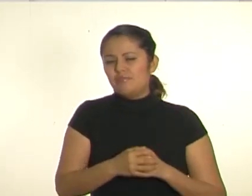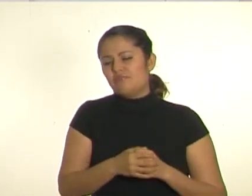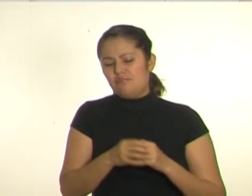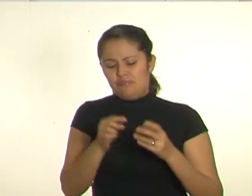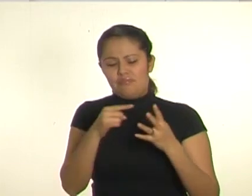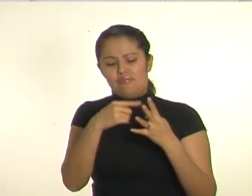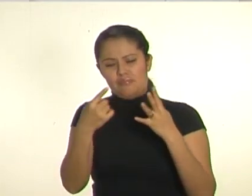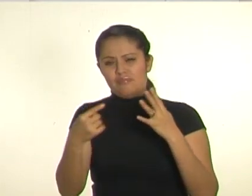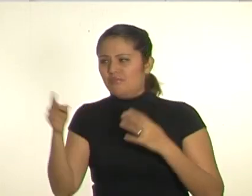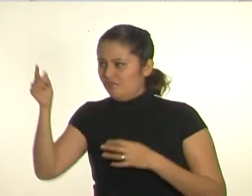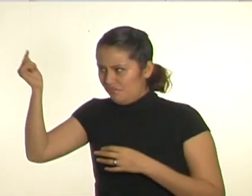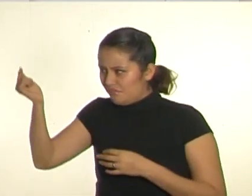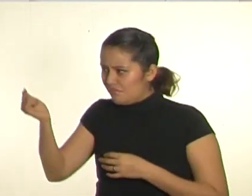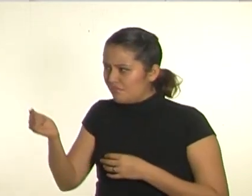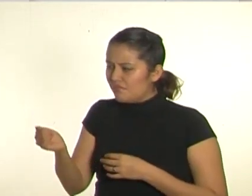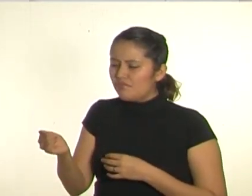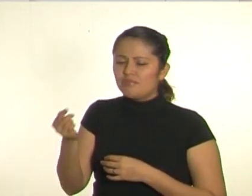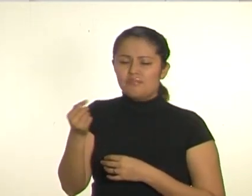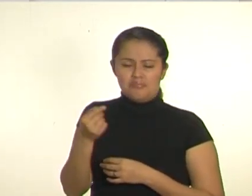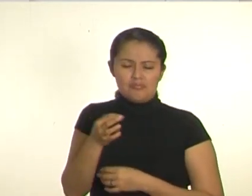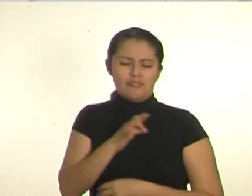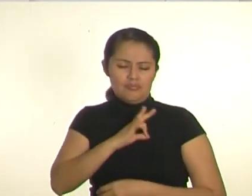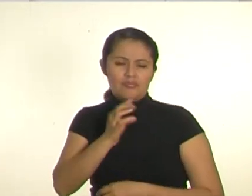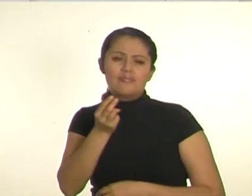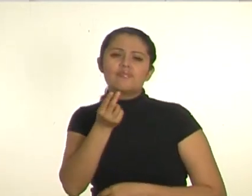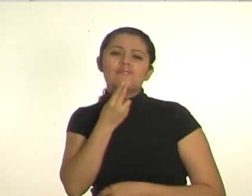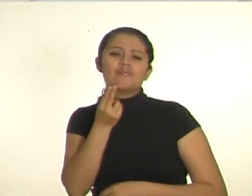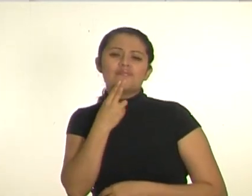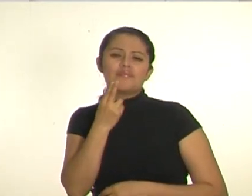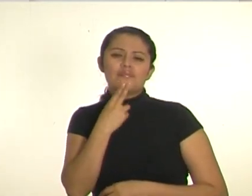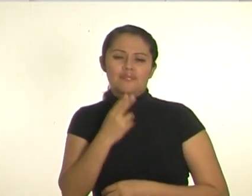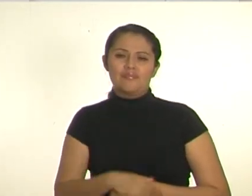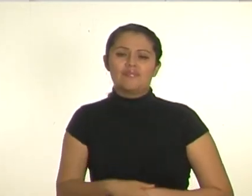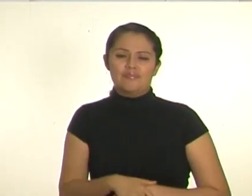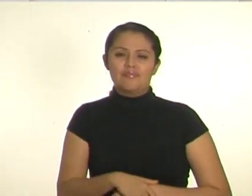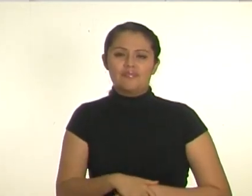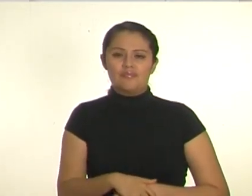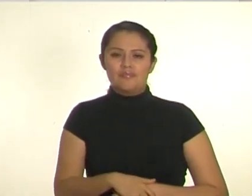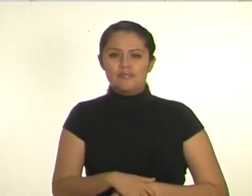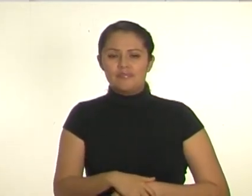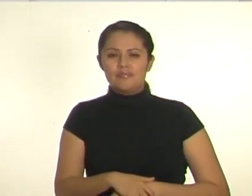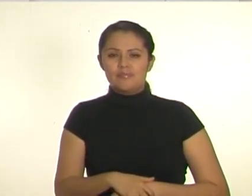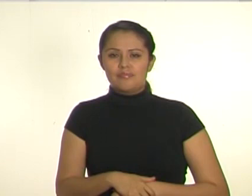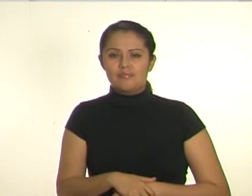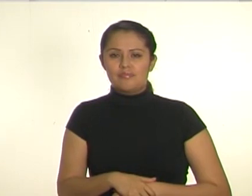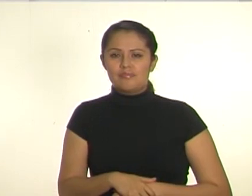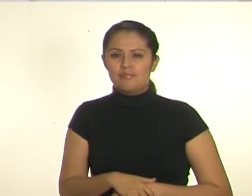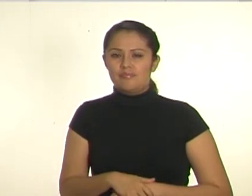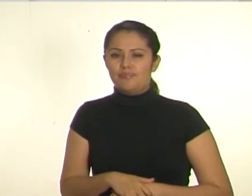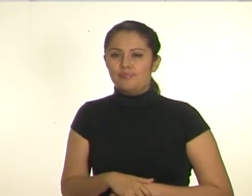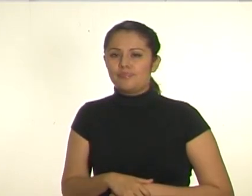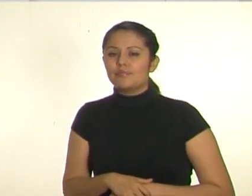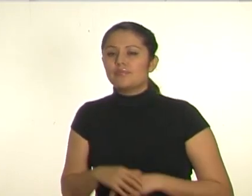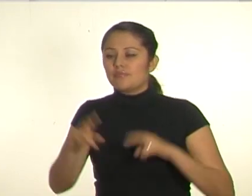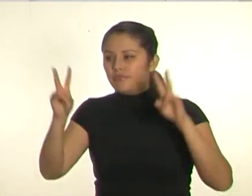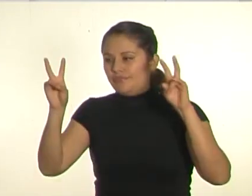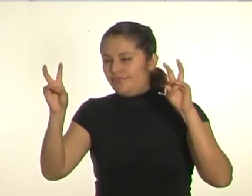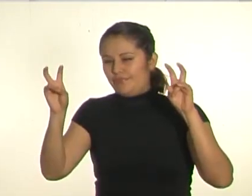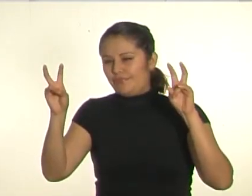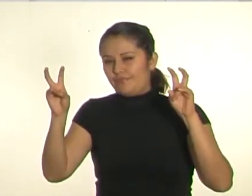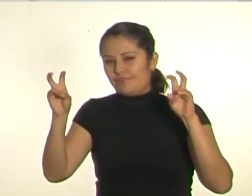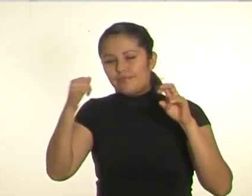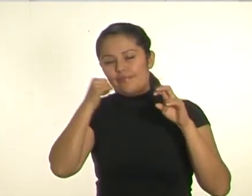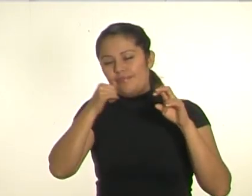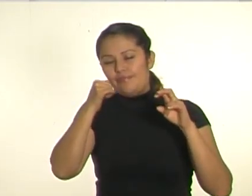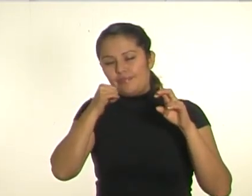ya contamos con 3 tipos de comillas. Las comillas que le